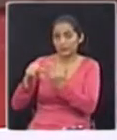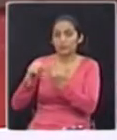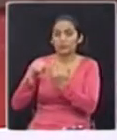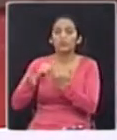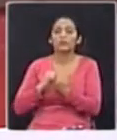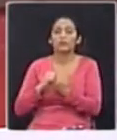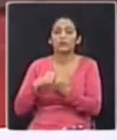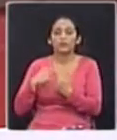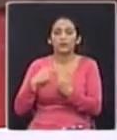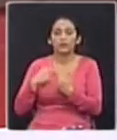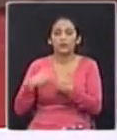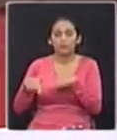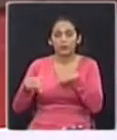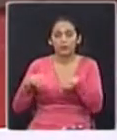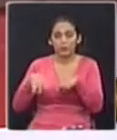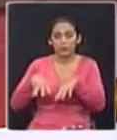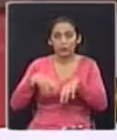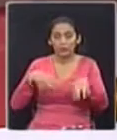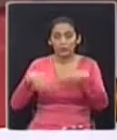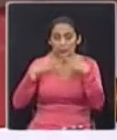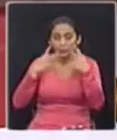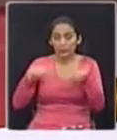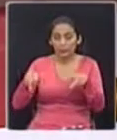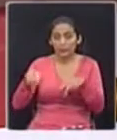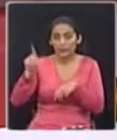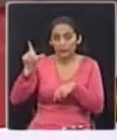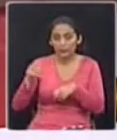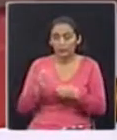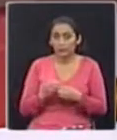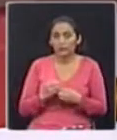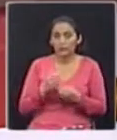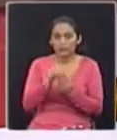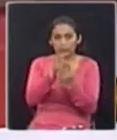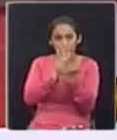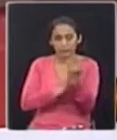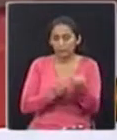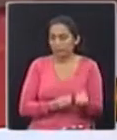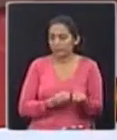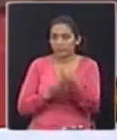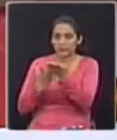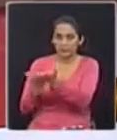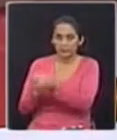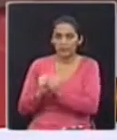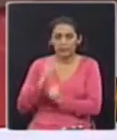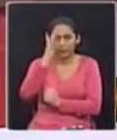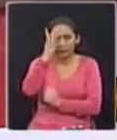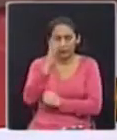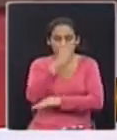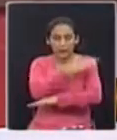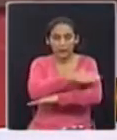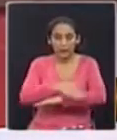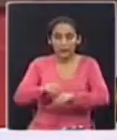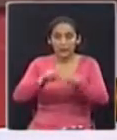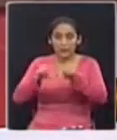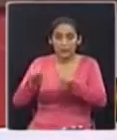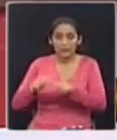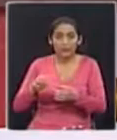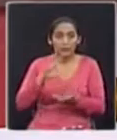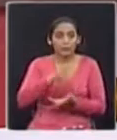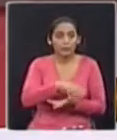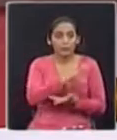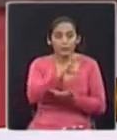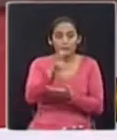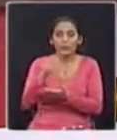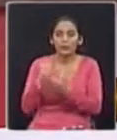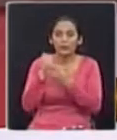Obras Públicas, Paul Granda, esta propuesta de gestión vial para el mantenimiento de las carreteras de estas regiones, que son competencia de la red estatal y